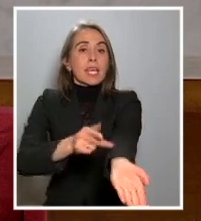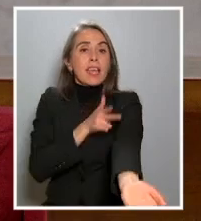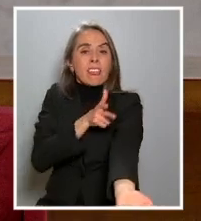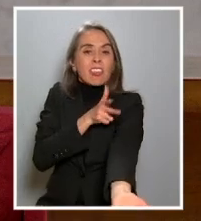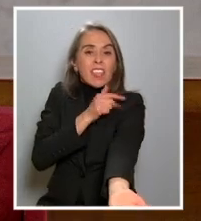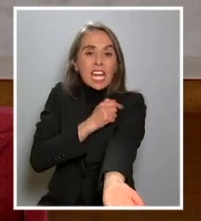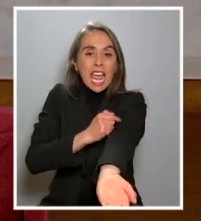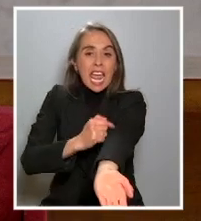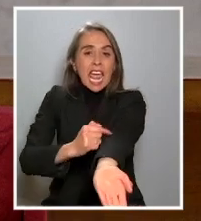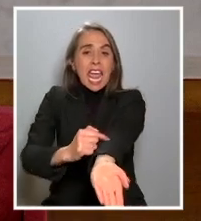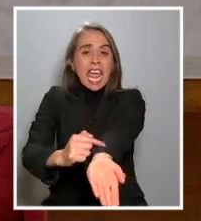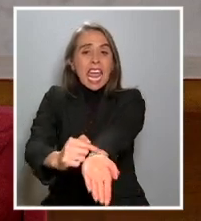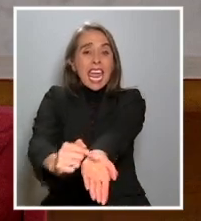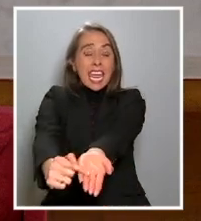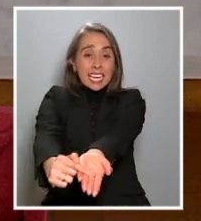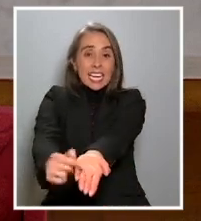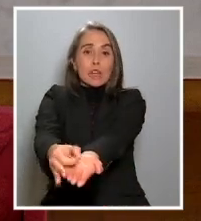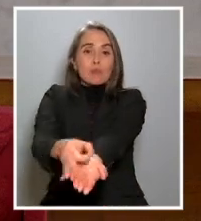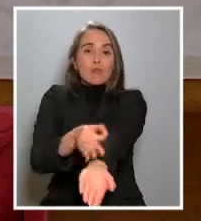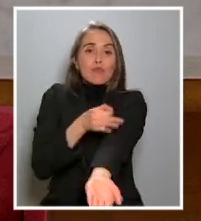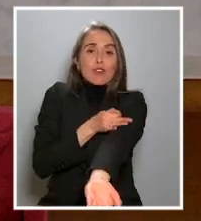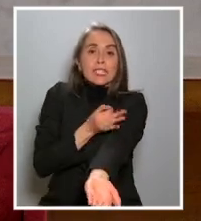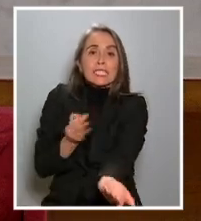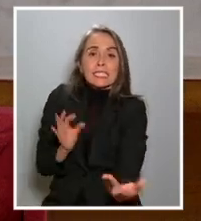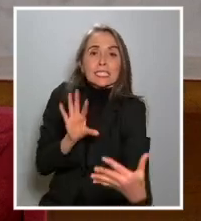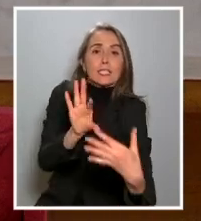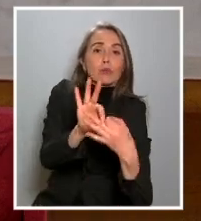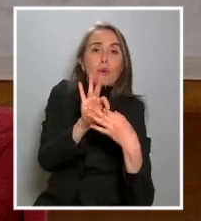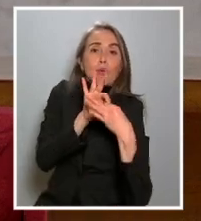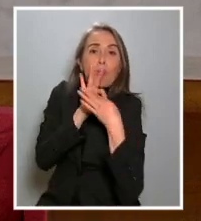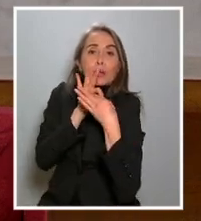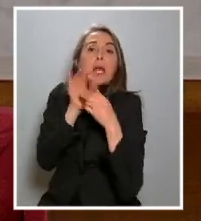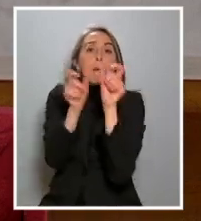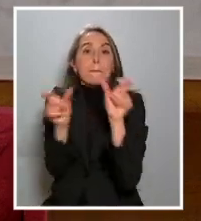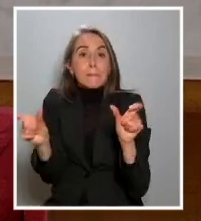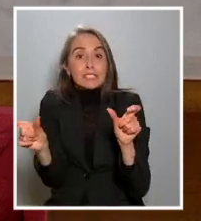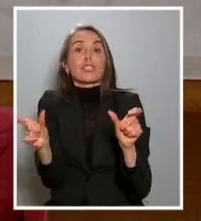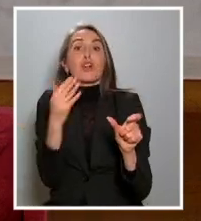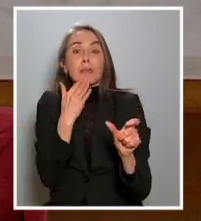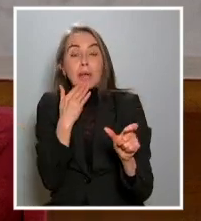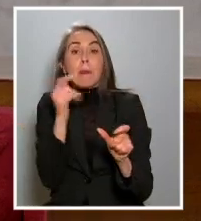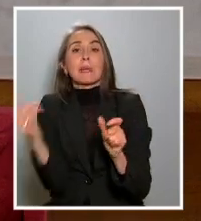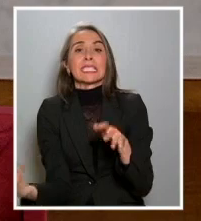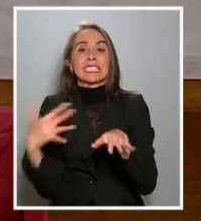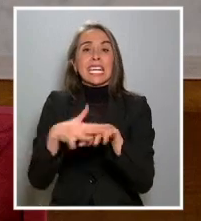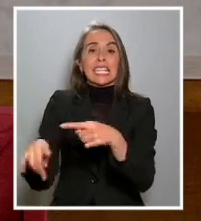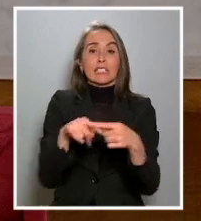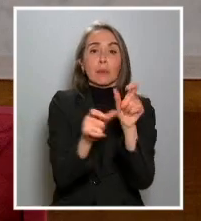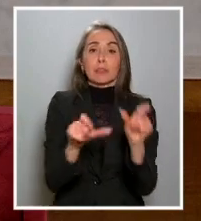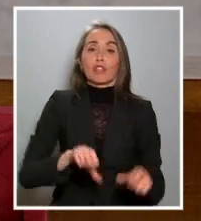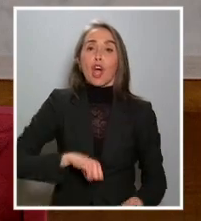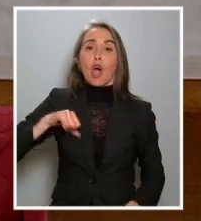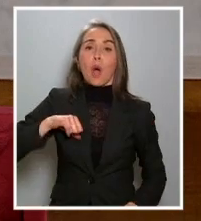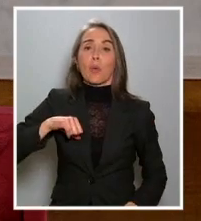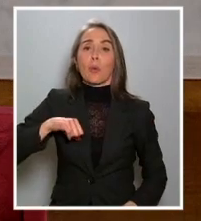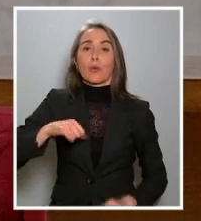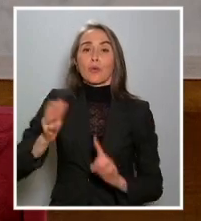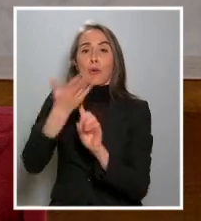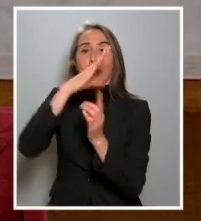de nuestra larga y angosta franja de tierra y también de integración social y motivo de orgullo para los habitantes de nuestra